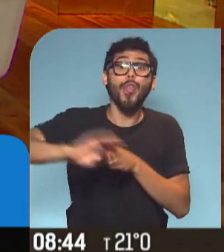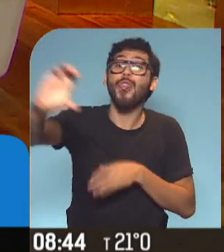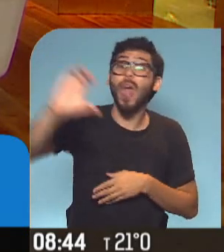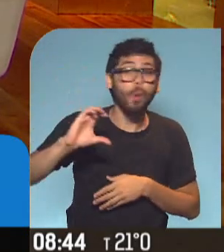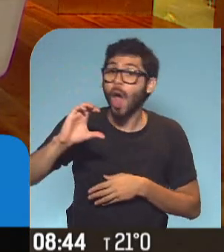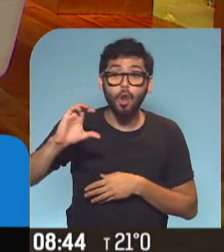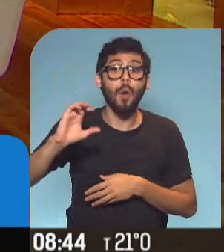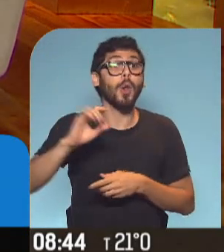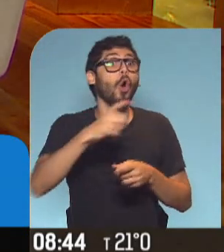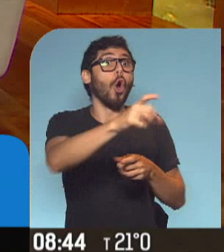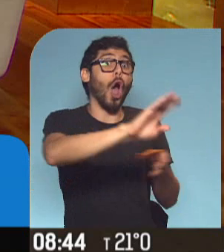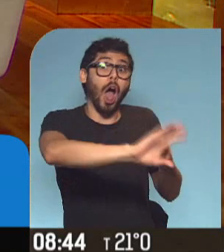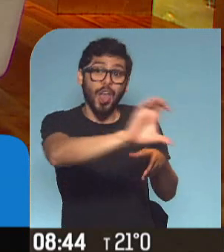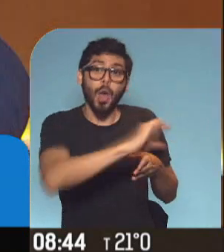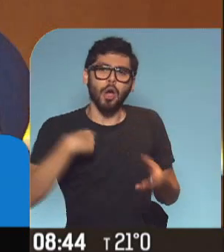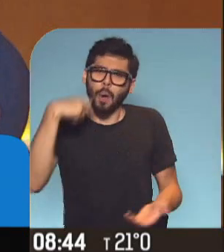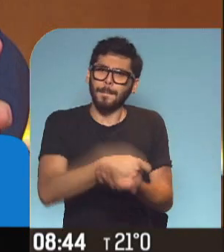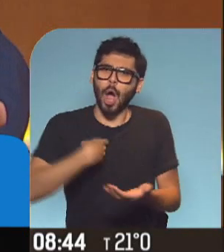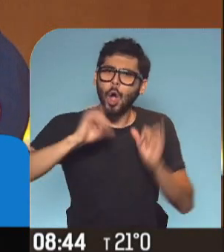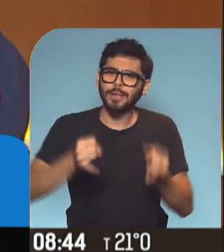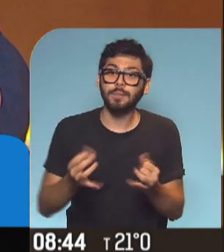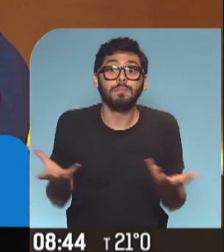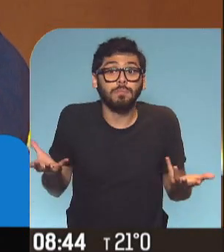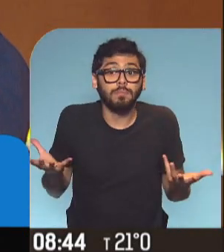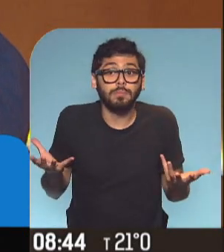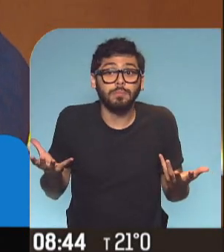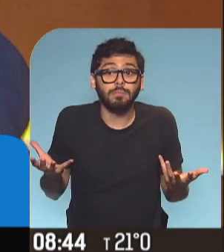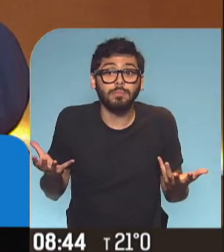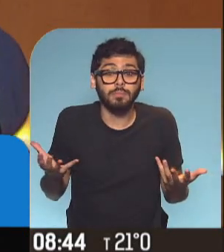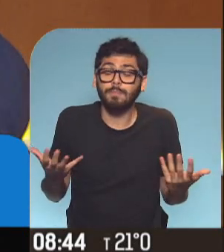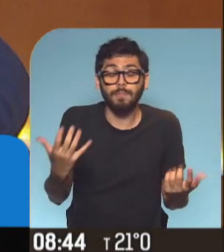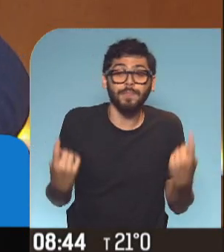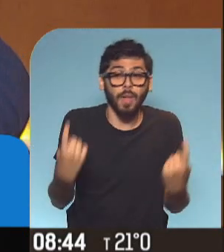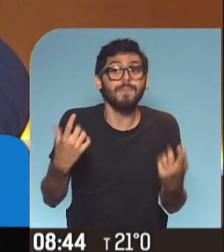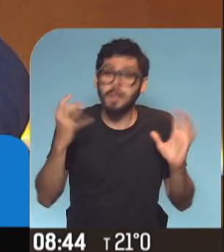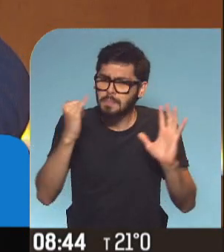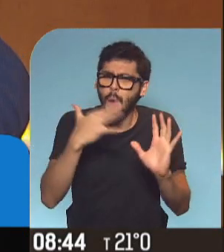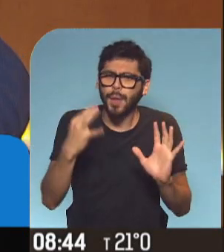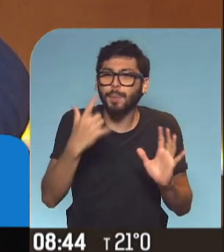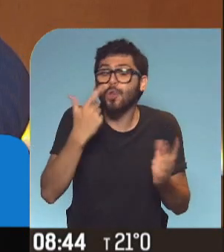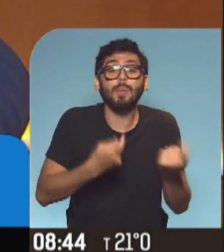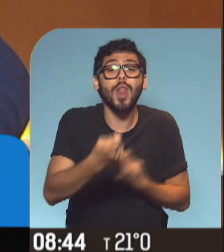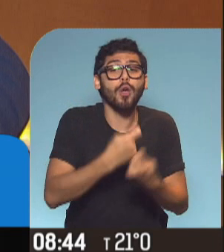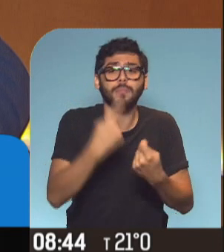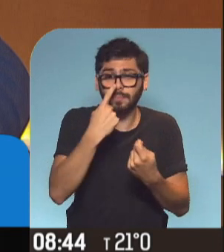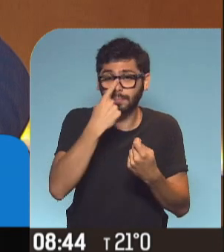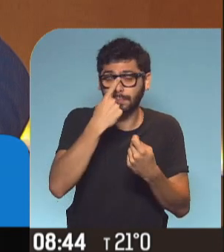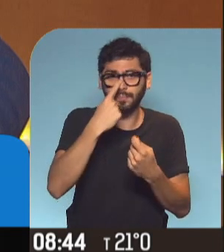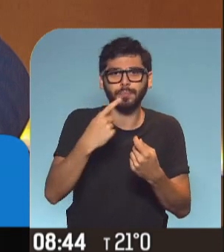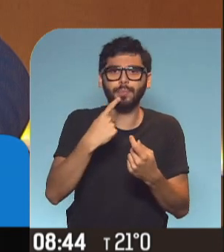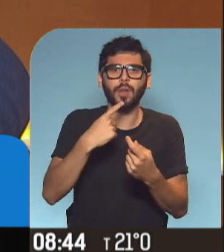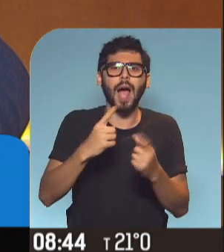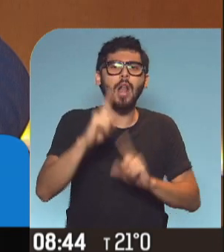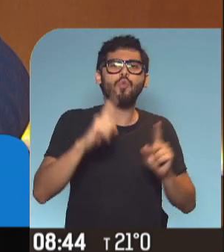la deuda que tomara lo demás así que no es contradictorio lo que pasa que estamos negociando y lo que empecé que muchos operadores del establishment se ponen